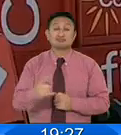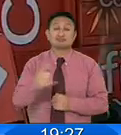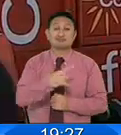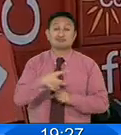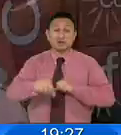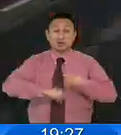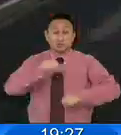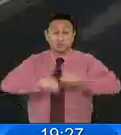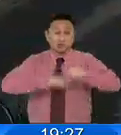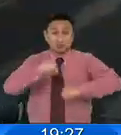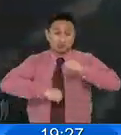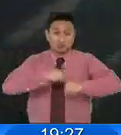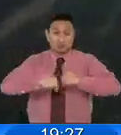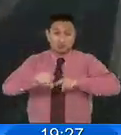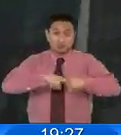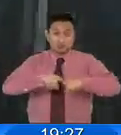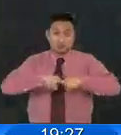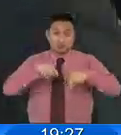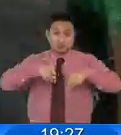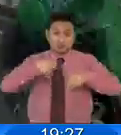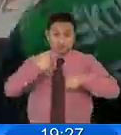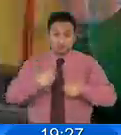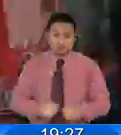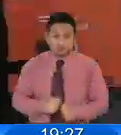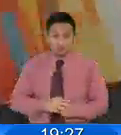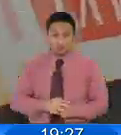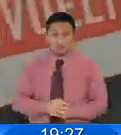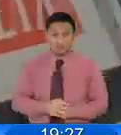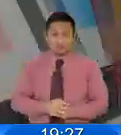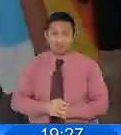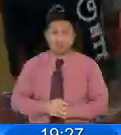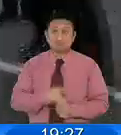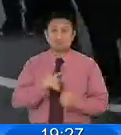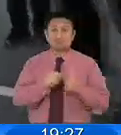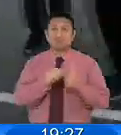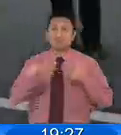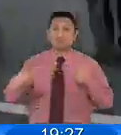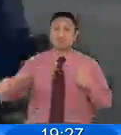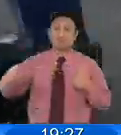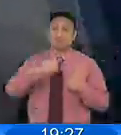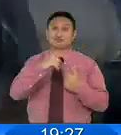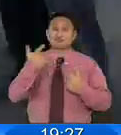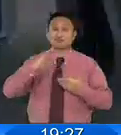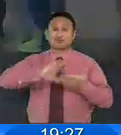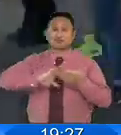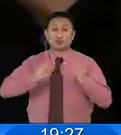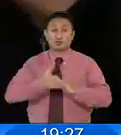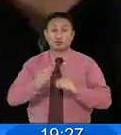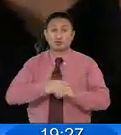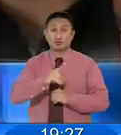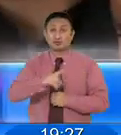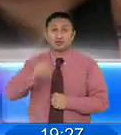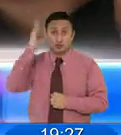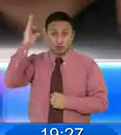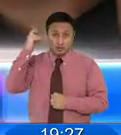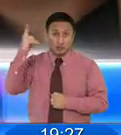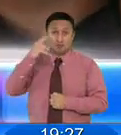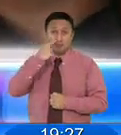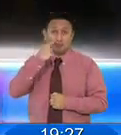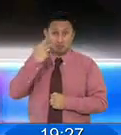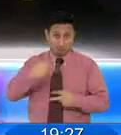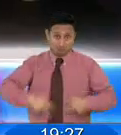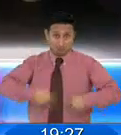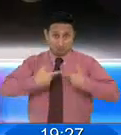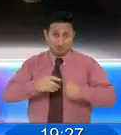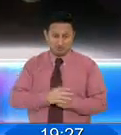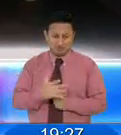durante la competencia y se reflejaba su esfuerzo en cada pedaleada a miles de kilómetros de distancia en la comunidad Playa Alta, en donde viven sus padres, la emoción es a flor de